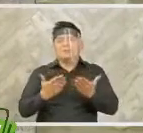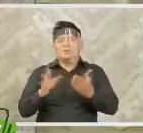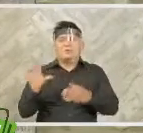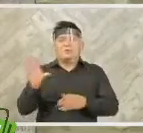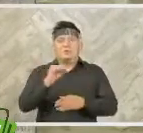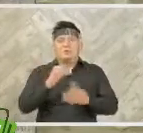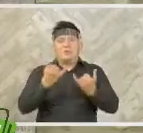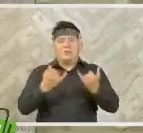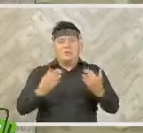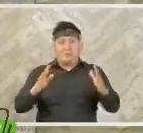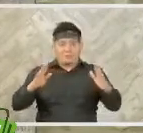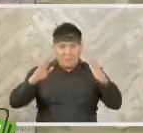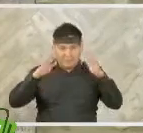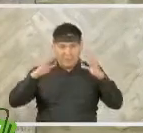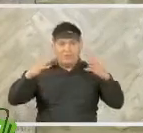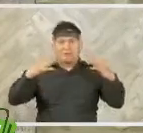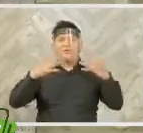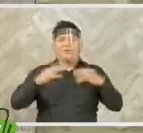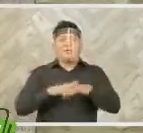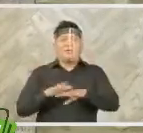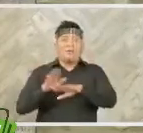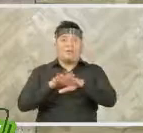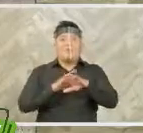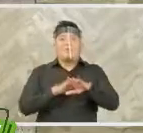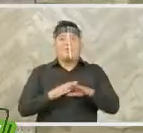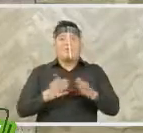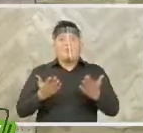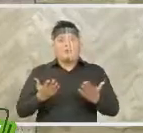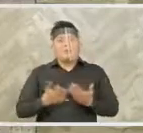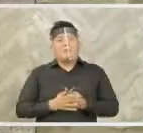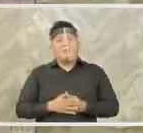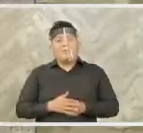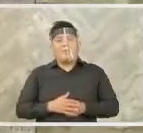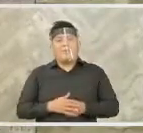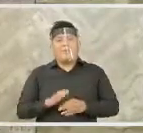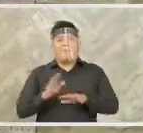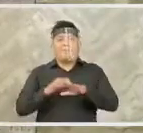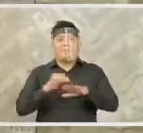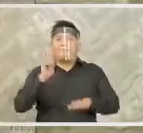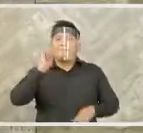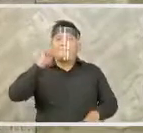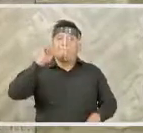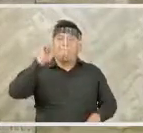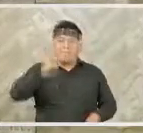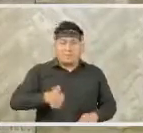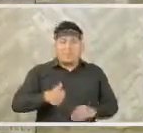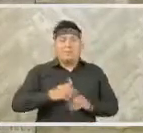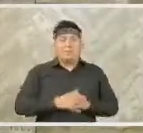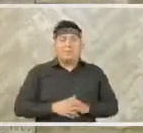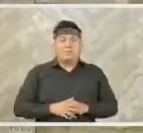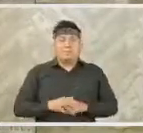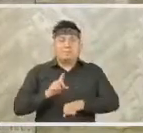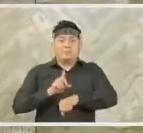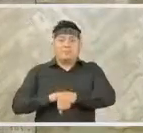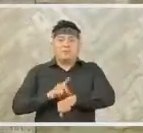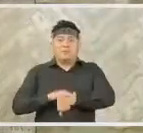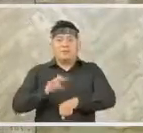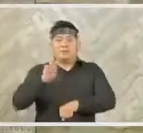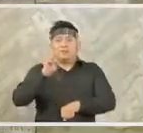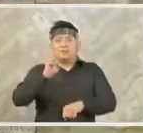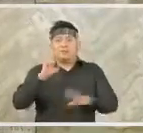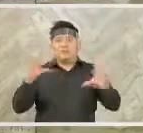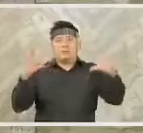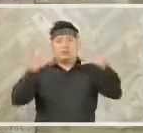ustedes por estar tan conectados con nosotros. Desde ya, la invitación es a que nos acompañen mañana a partir de las 7 de la